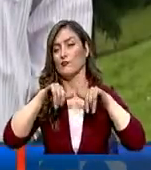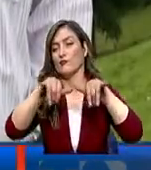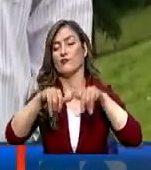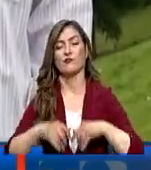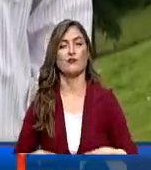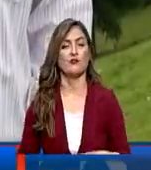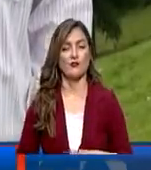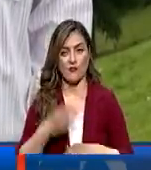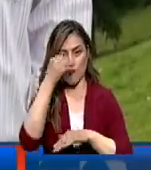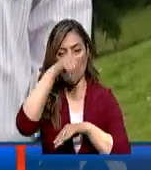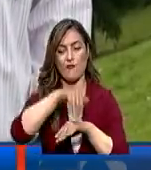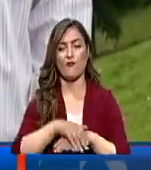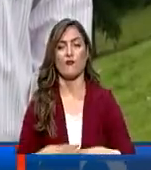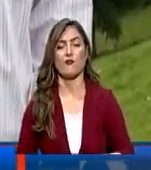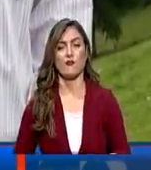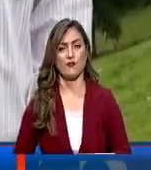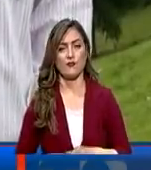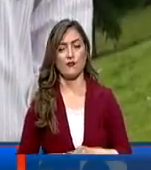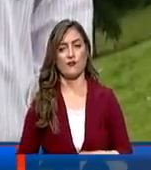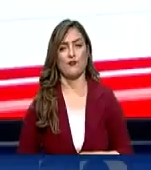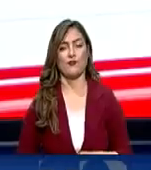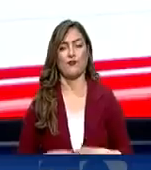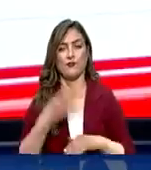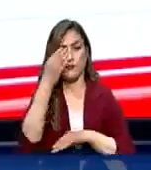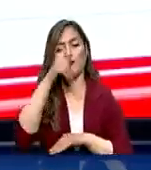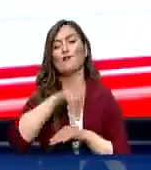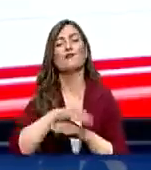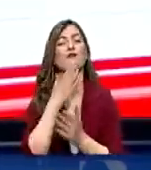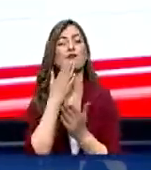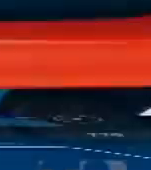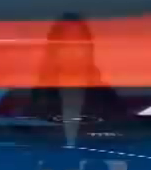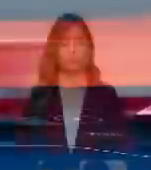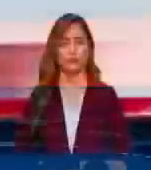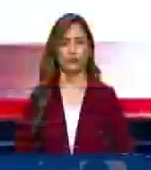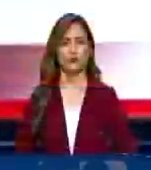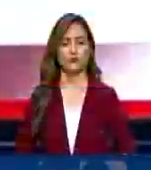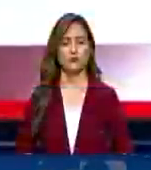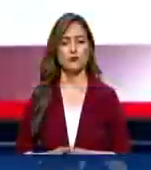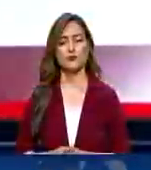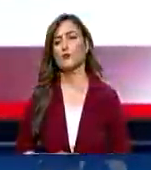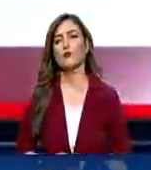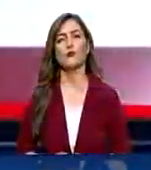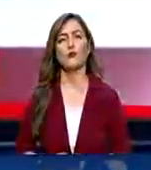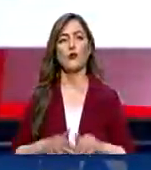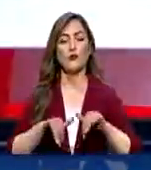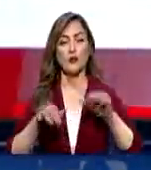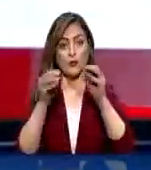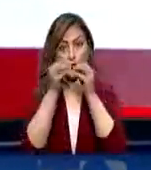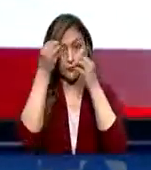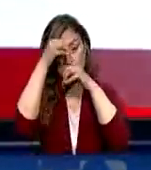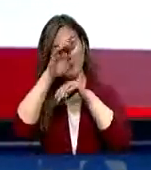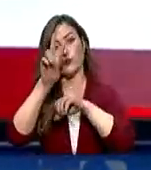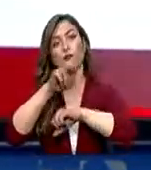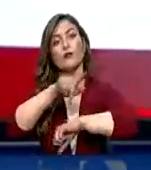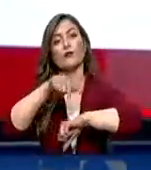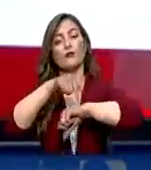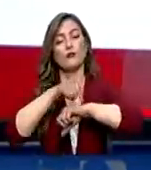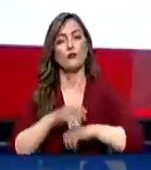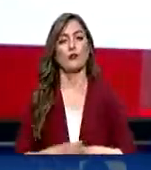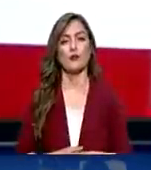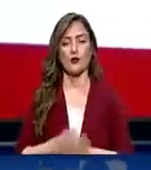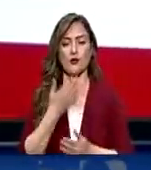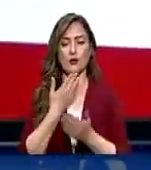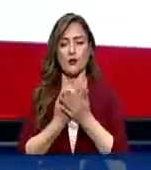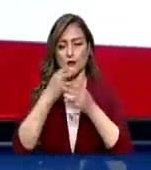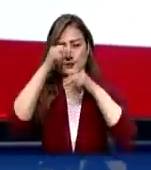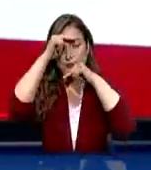retornamos a estudios. Una buena tarde. Buena tarde también para ti, Jairo. Muchísimas gracias. Seguimos informando en 24 horas. Gracias por